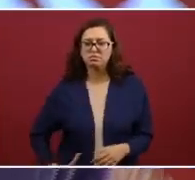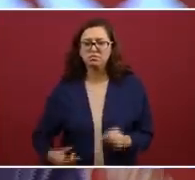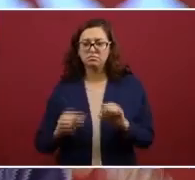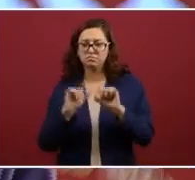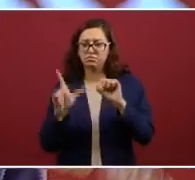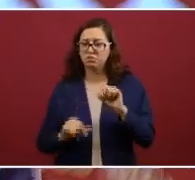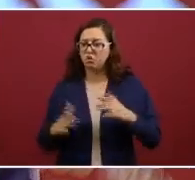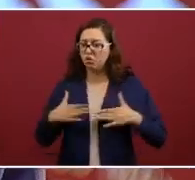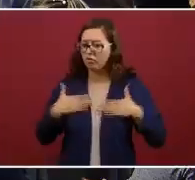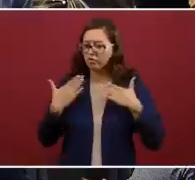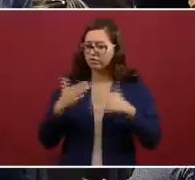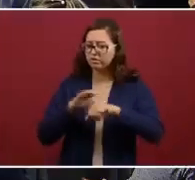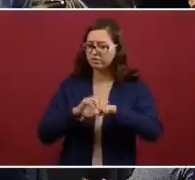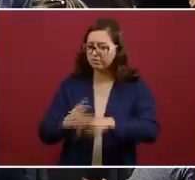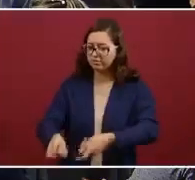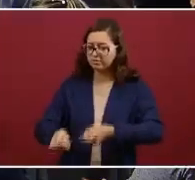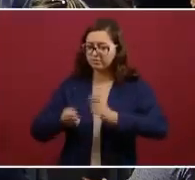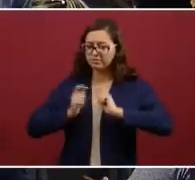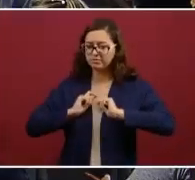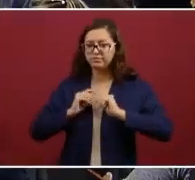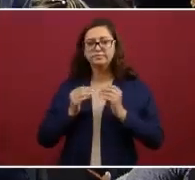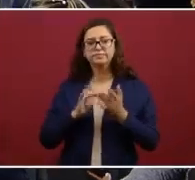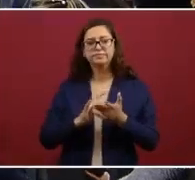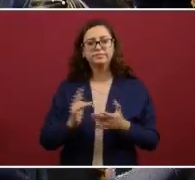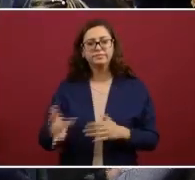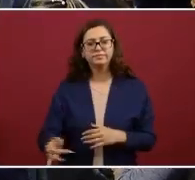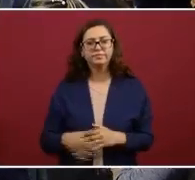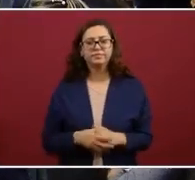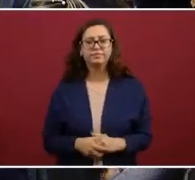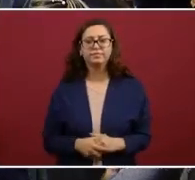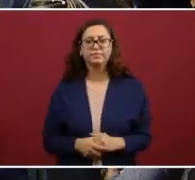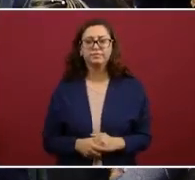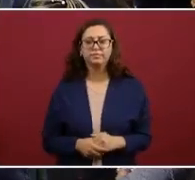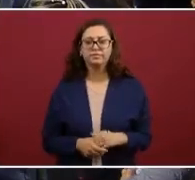y amistad. Muchas gracias.